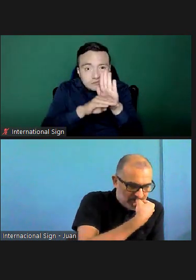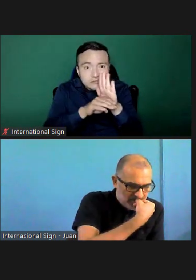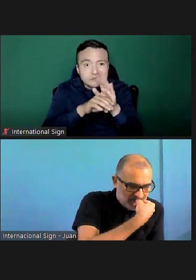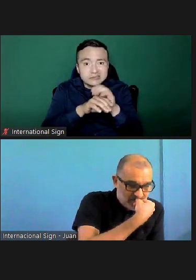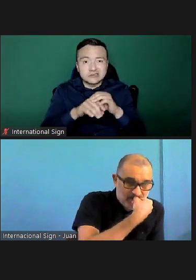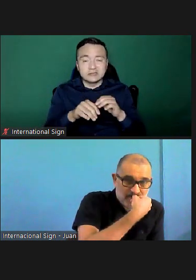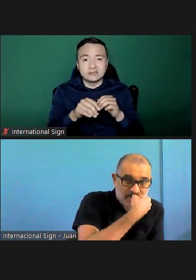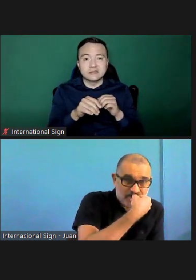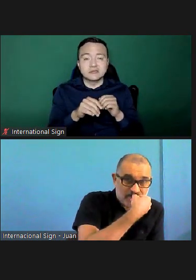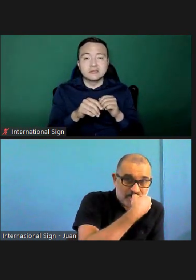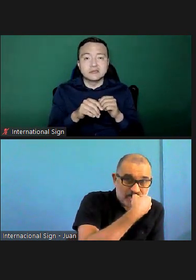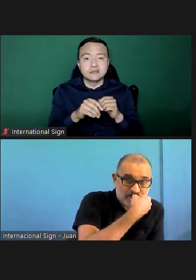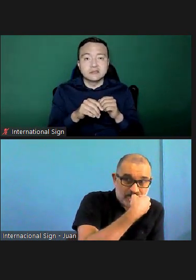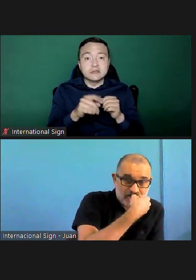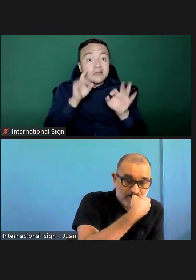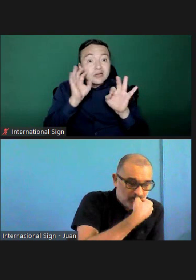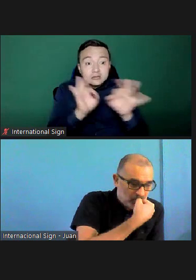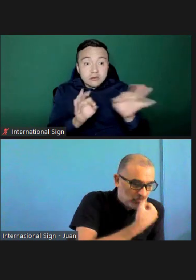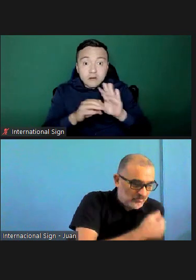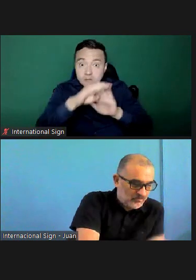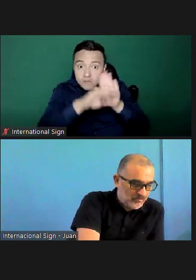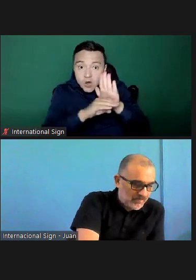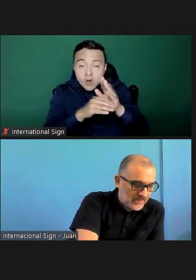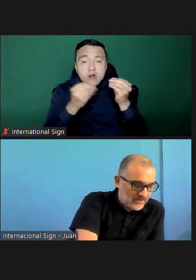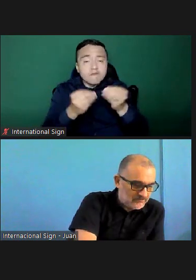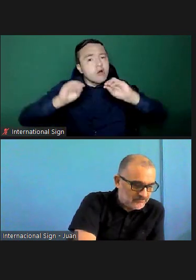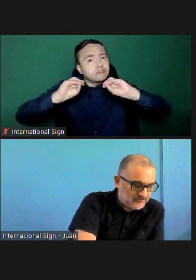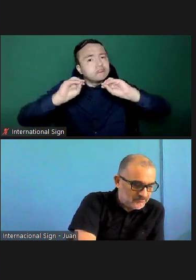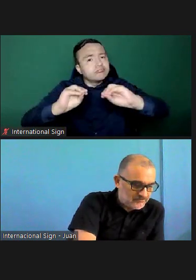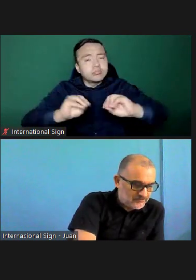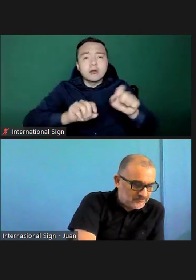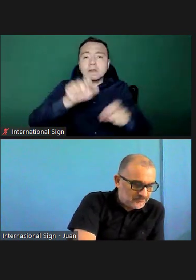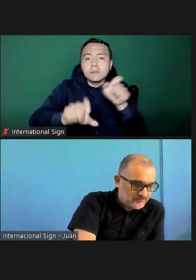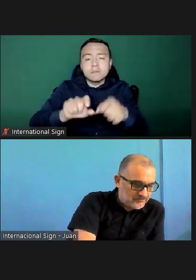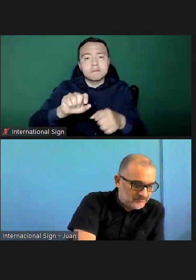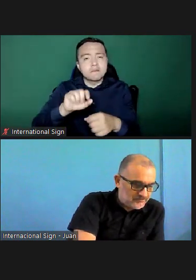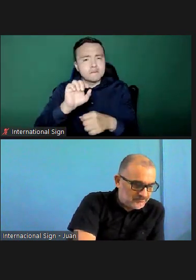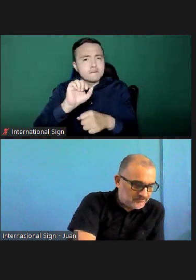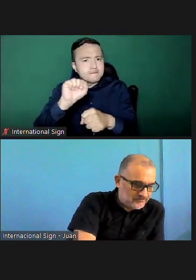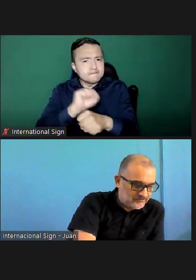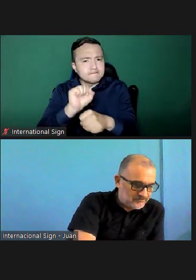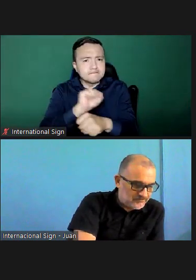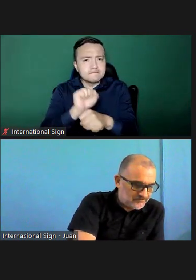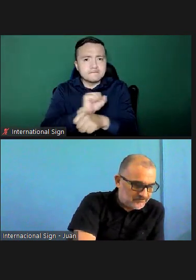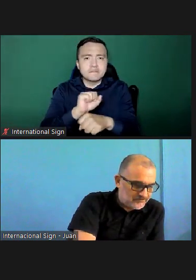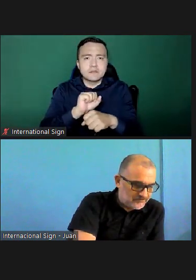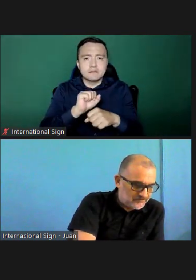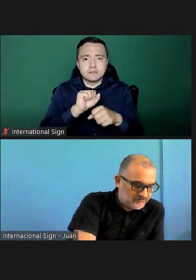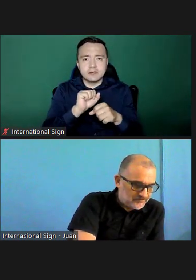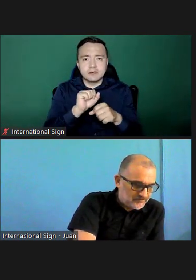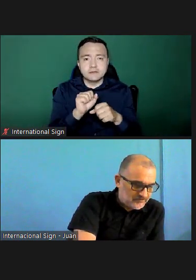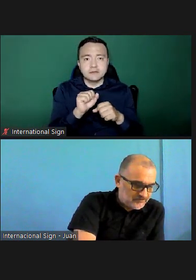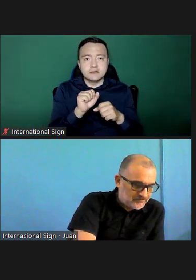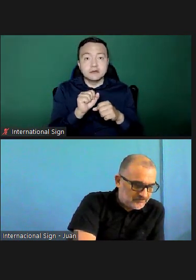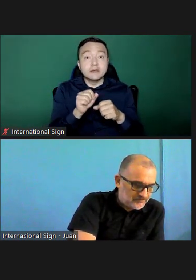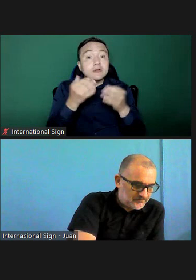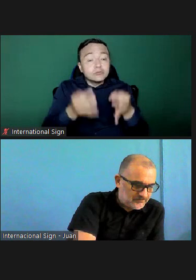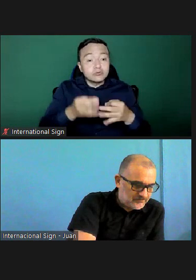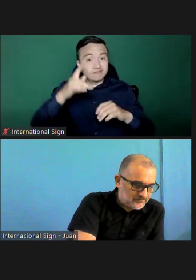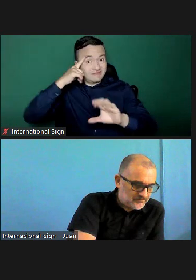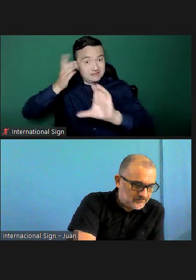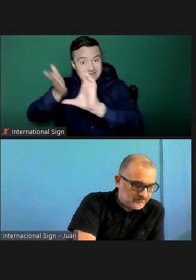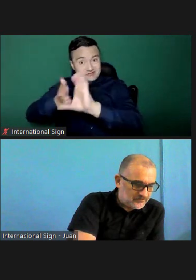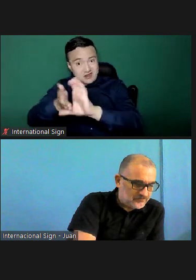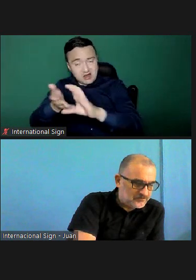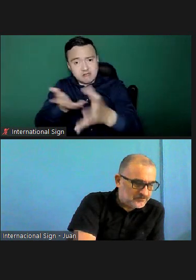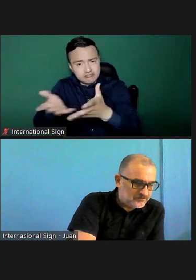programas para dar capacitación. Trabajamos con la Asociación Psiquiátrica, también con la Cruz Roja